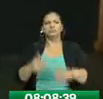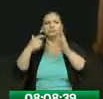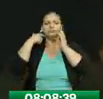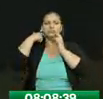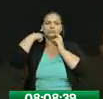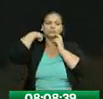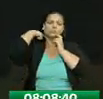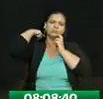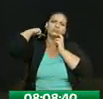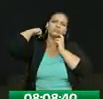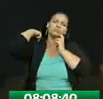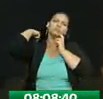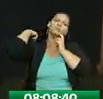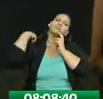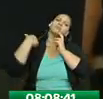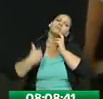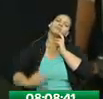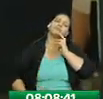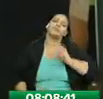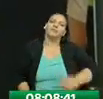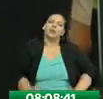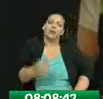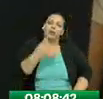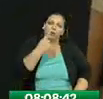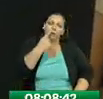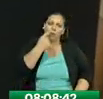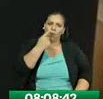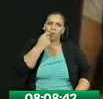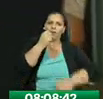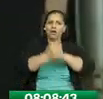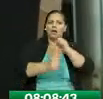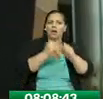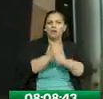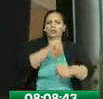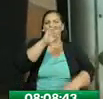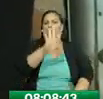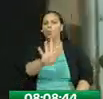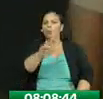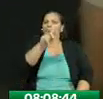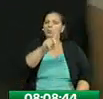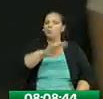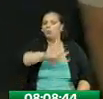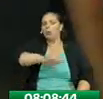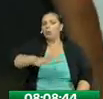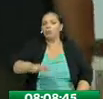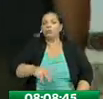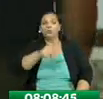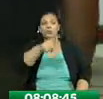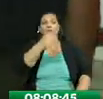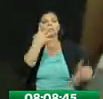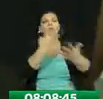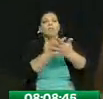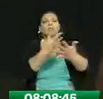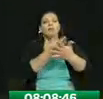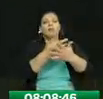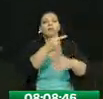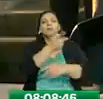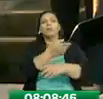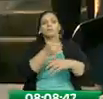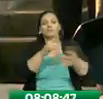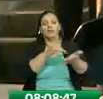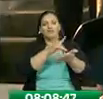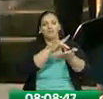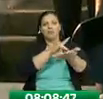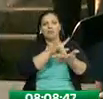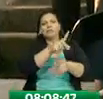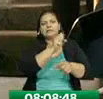El occiso tenía aproximadamente 41 años de edad. Laboraba en el área farmacéutica de la penitenciaría del litoral.